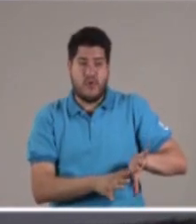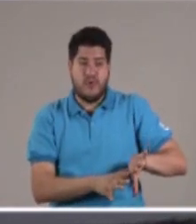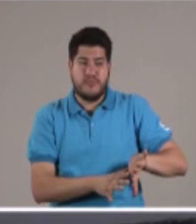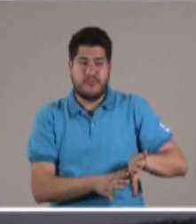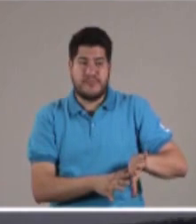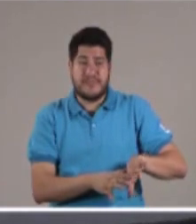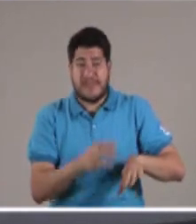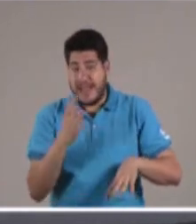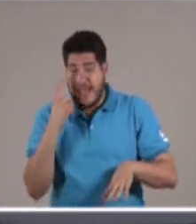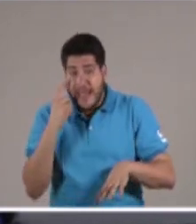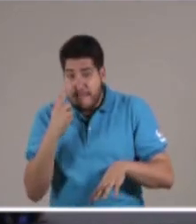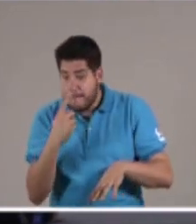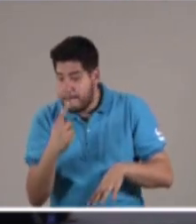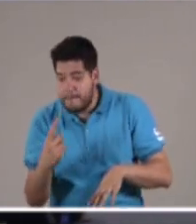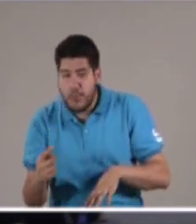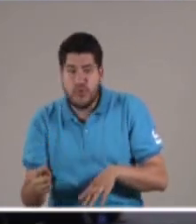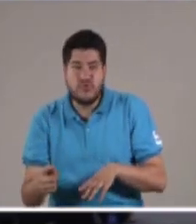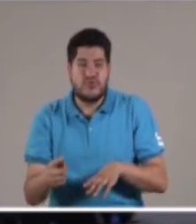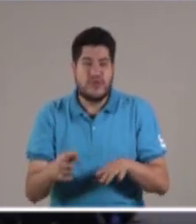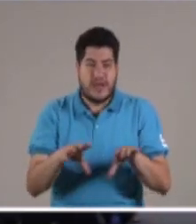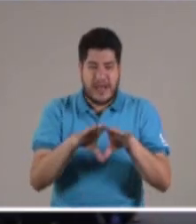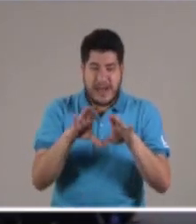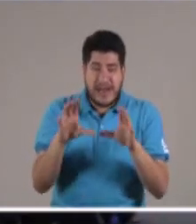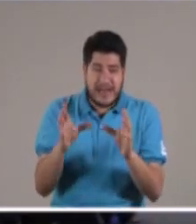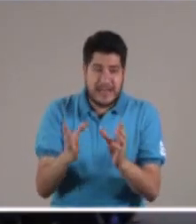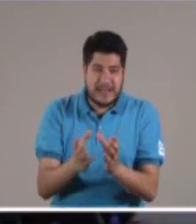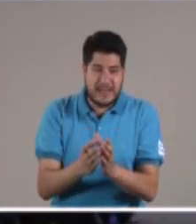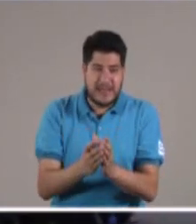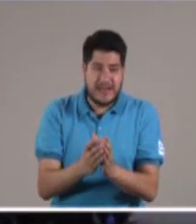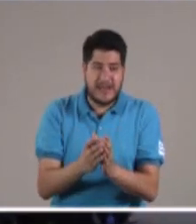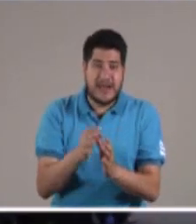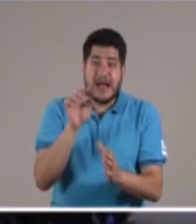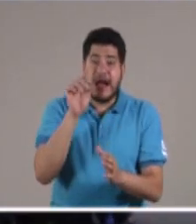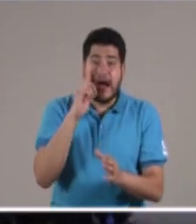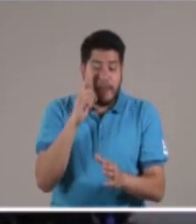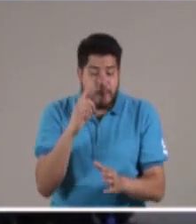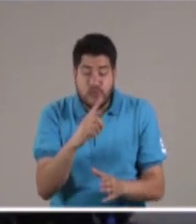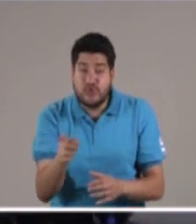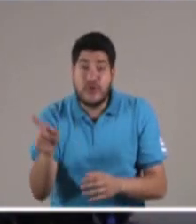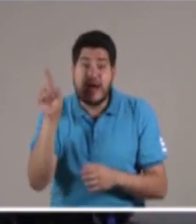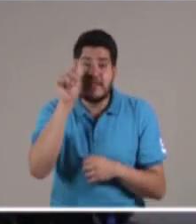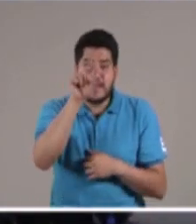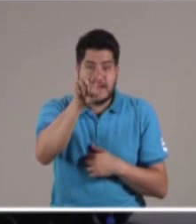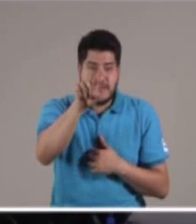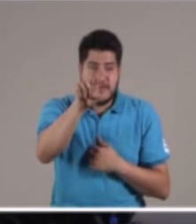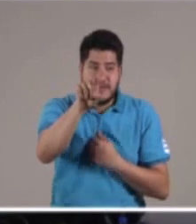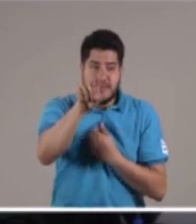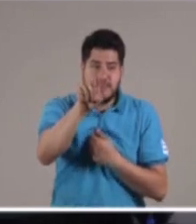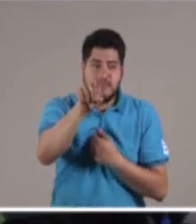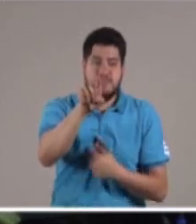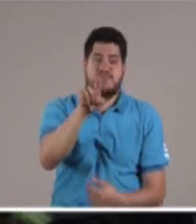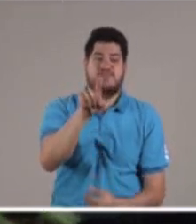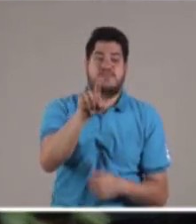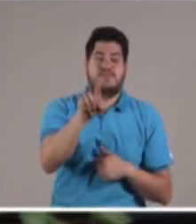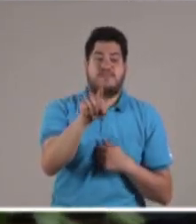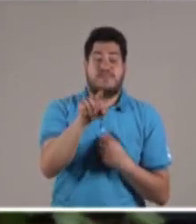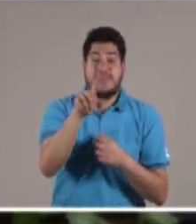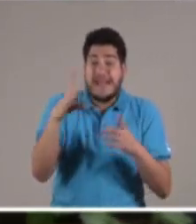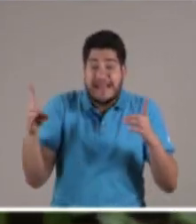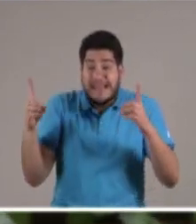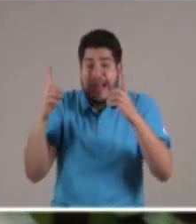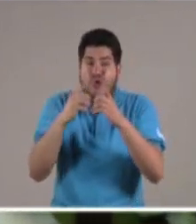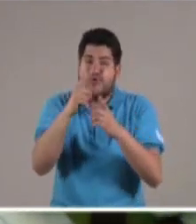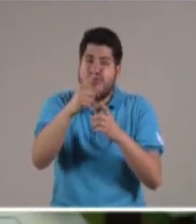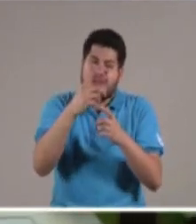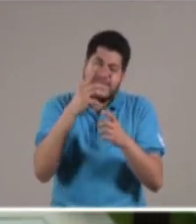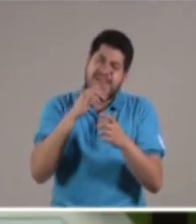y bajó a la tierra a buscarte a ti te encontró